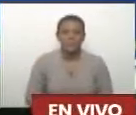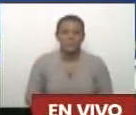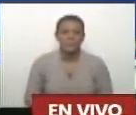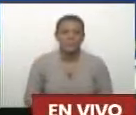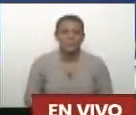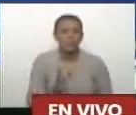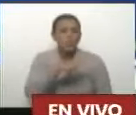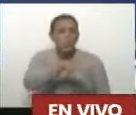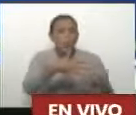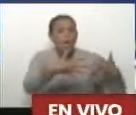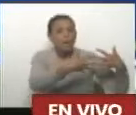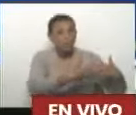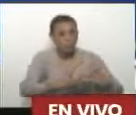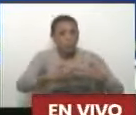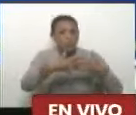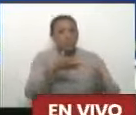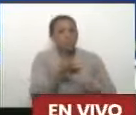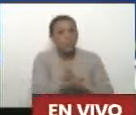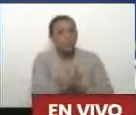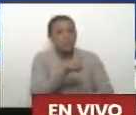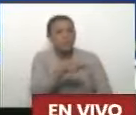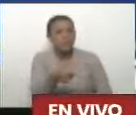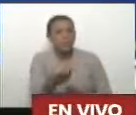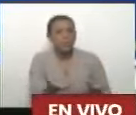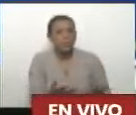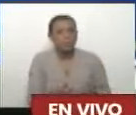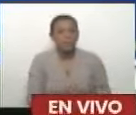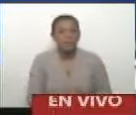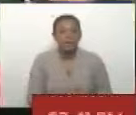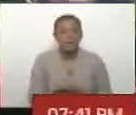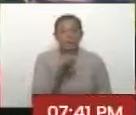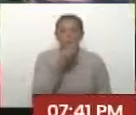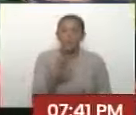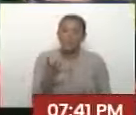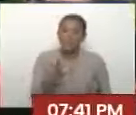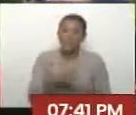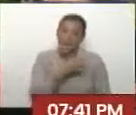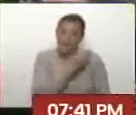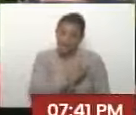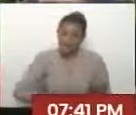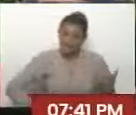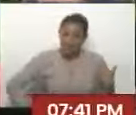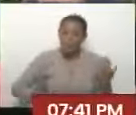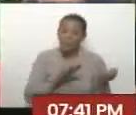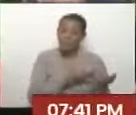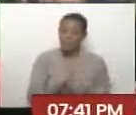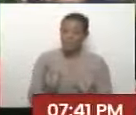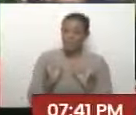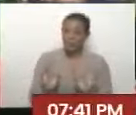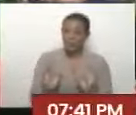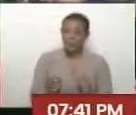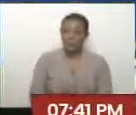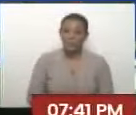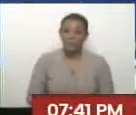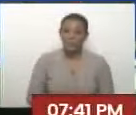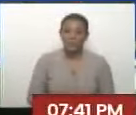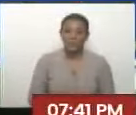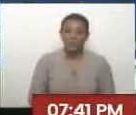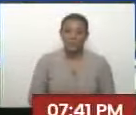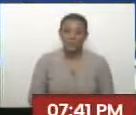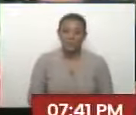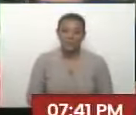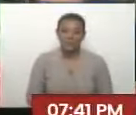tú eres de los Estados Unidos Lucas bueno Muchas gracias presidente por esa invitación y de